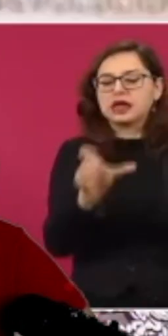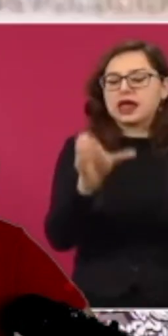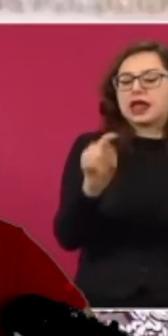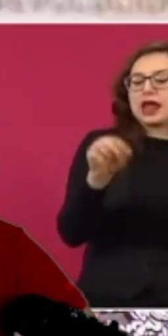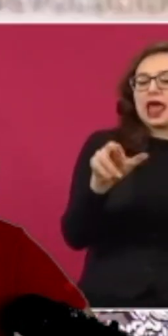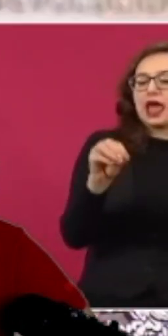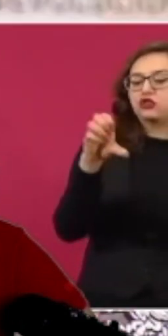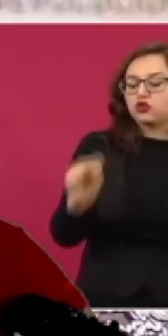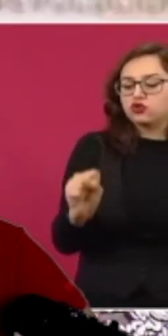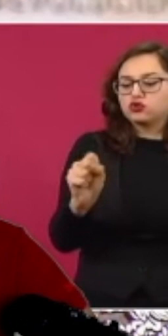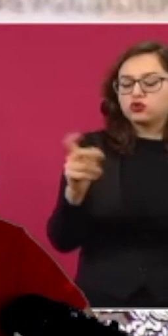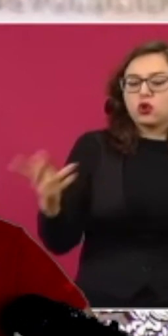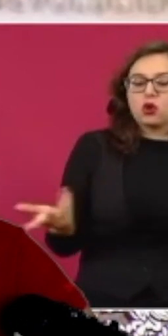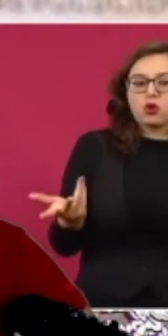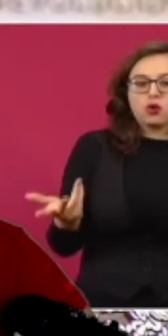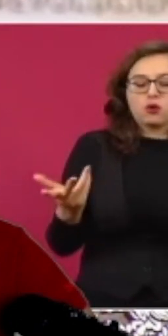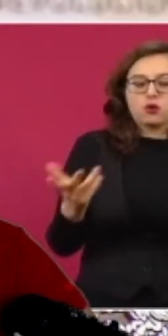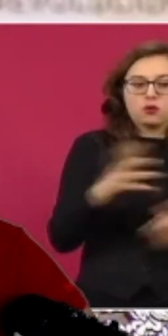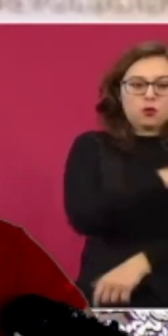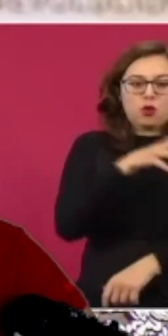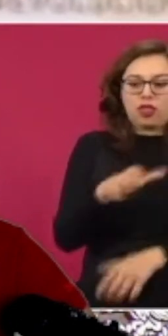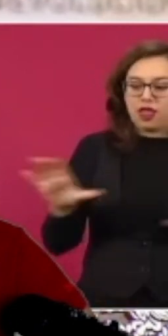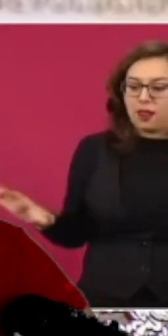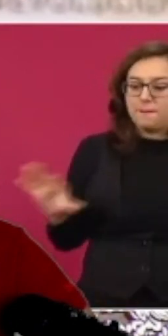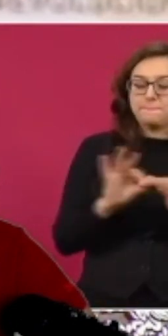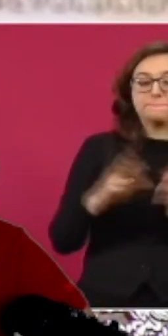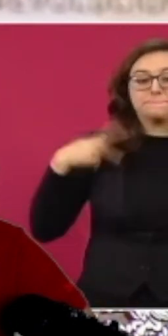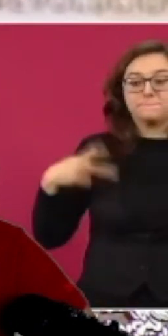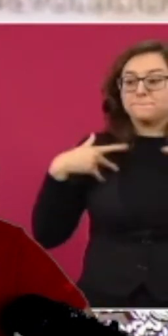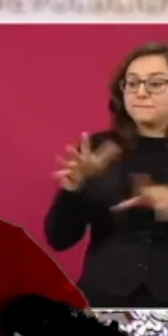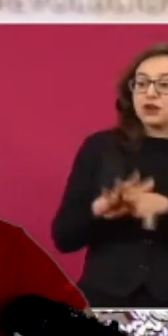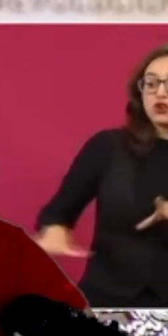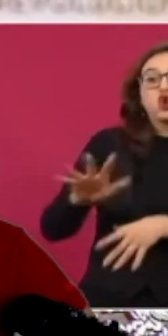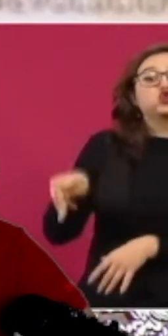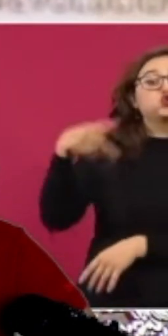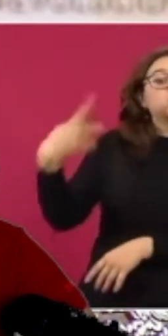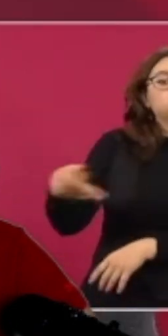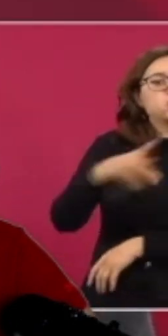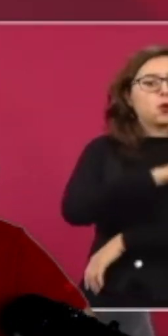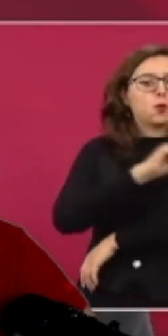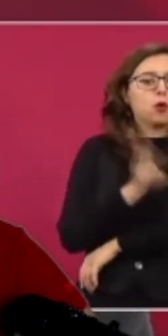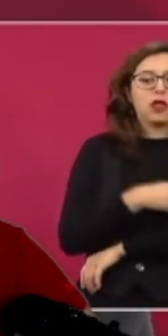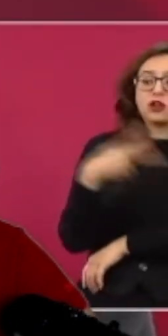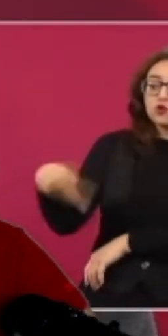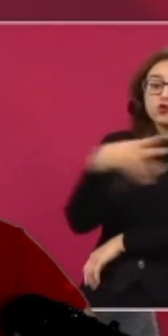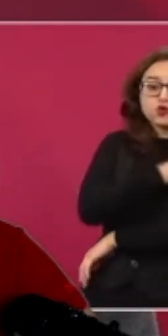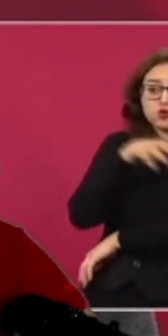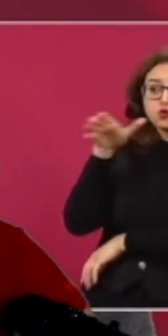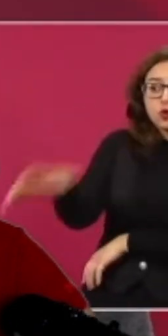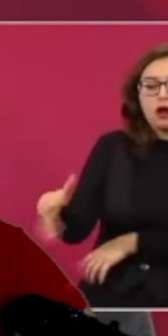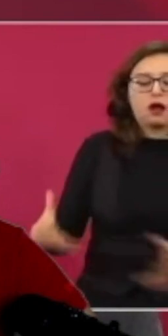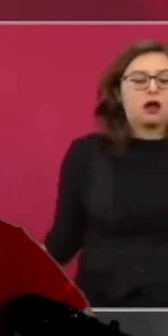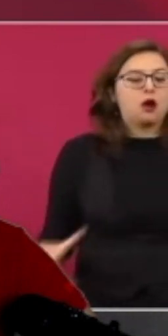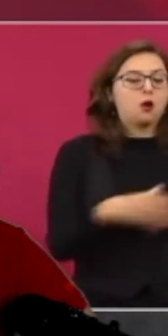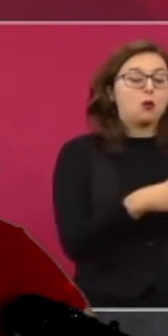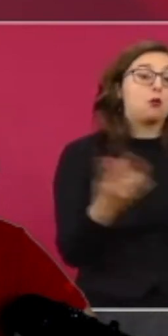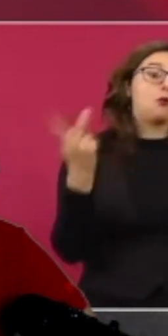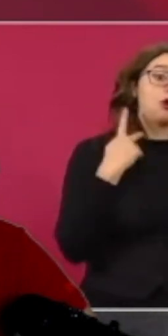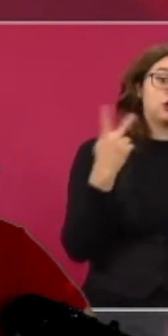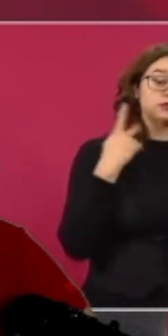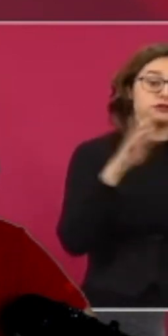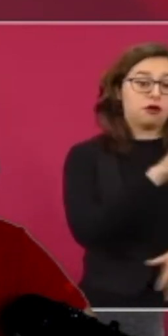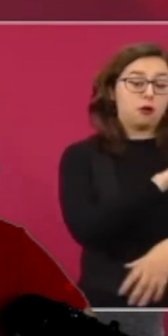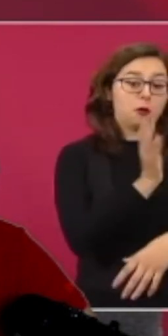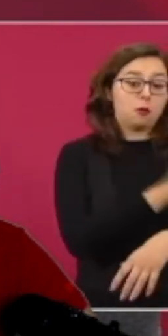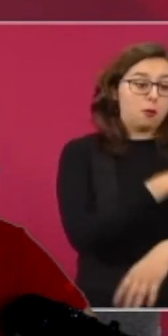del pueblo, no de los intelectuales, no de los políticos, no de los